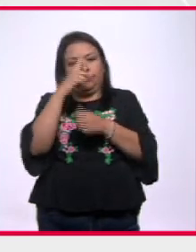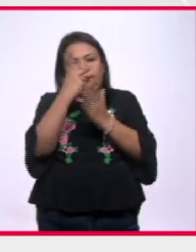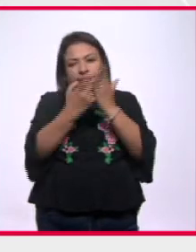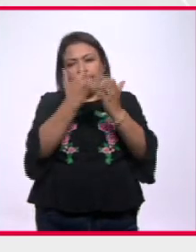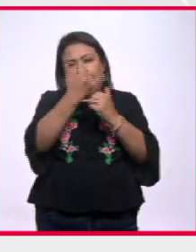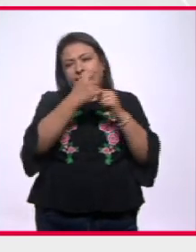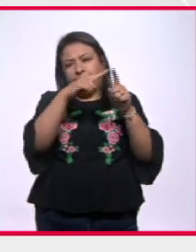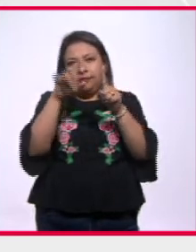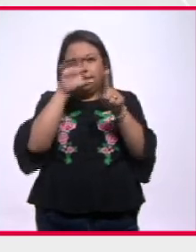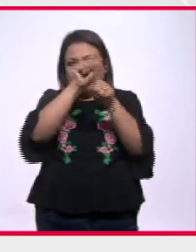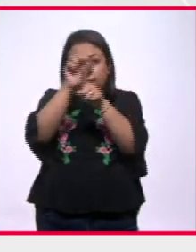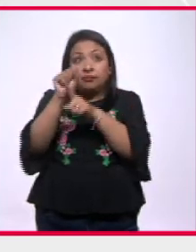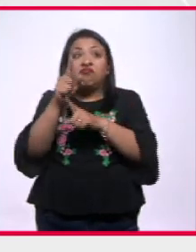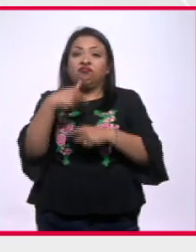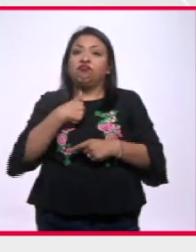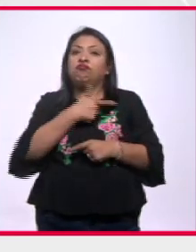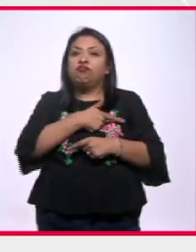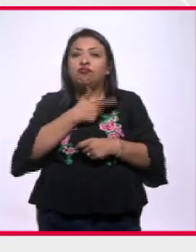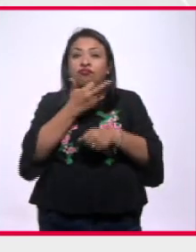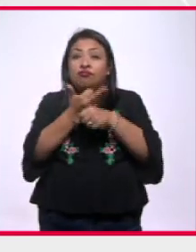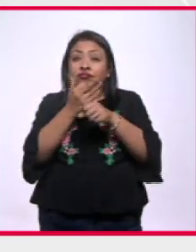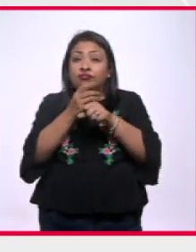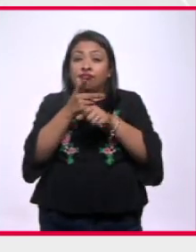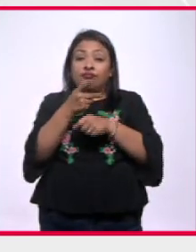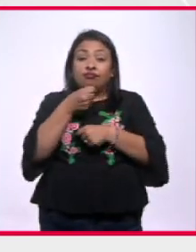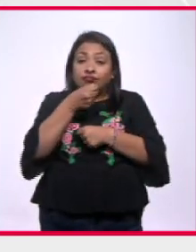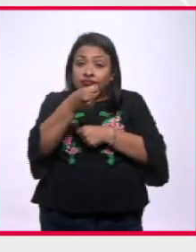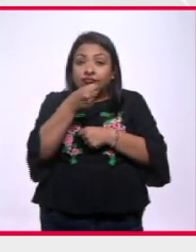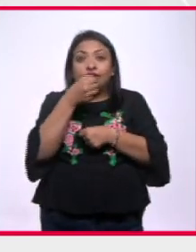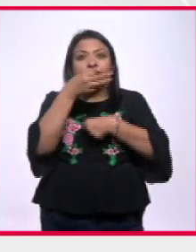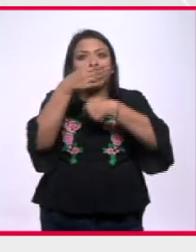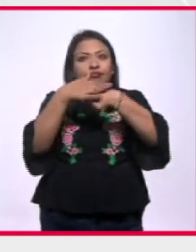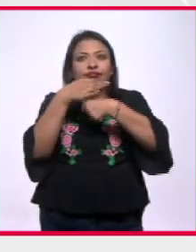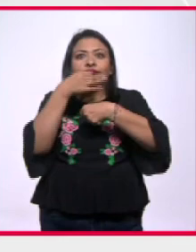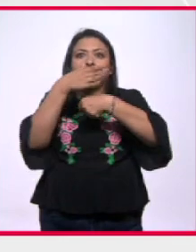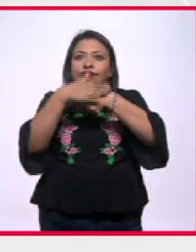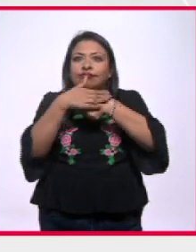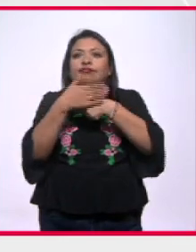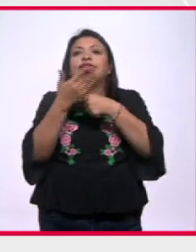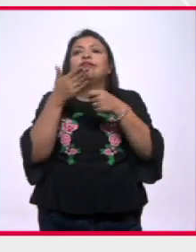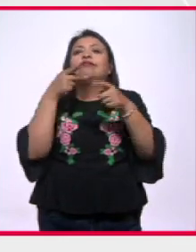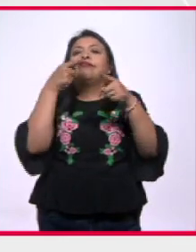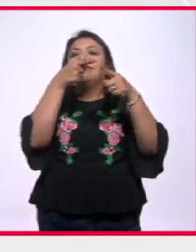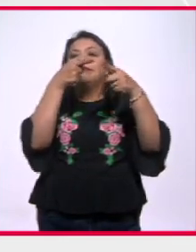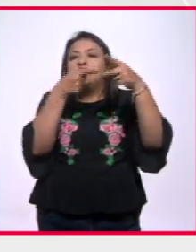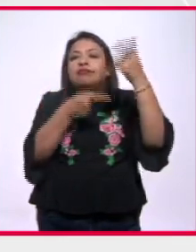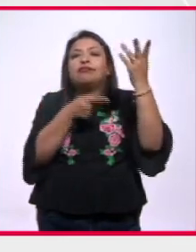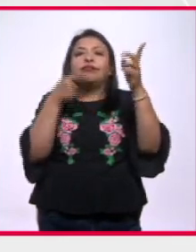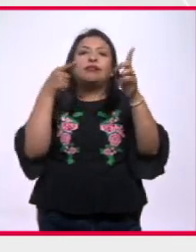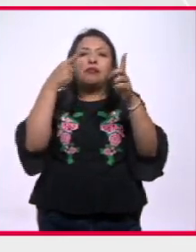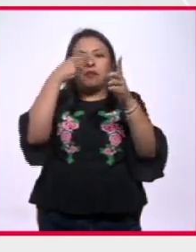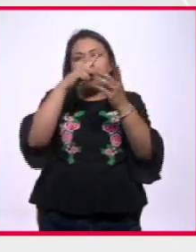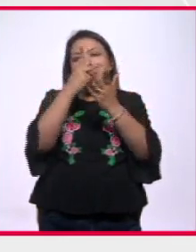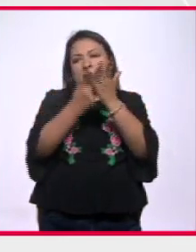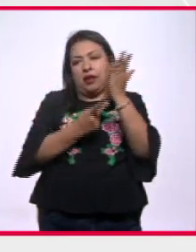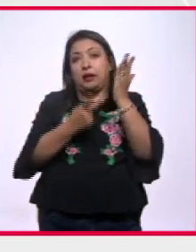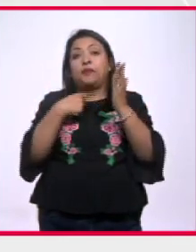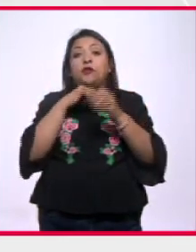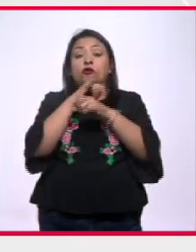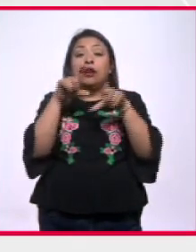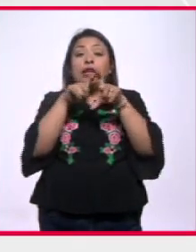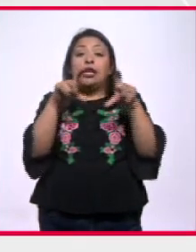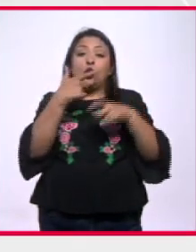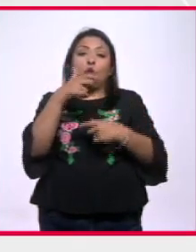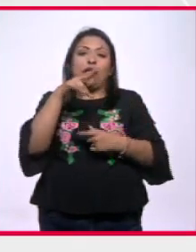proyectos y me da gusto que por esta vía podamos ir anunciando por donde andan algunos de los planes con información y